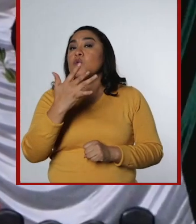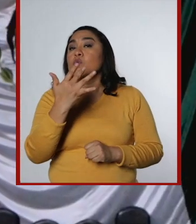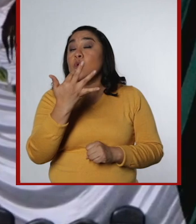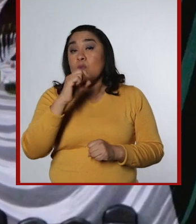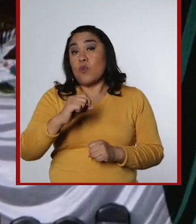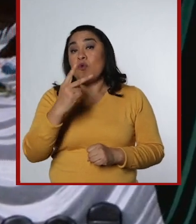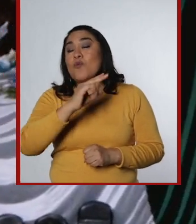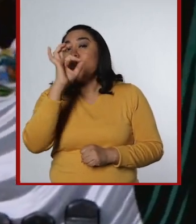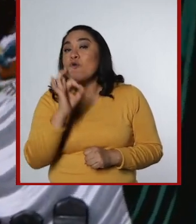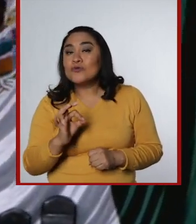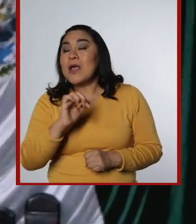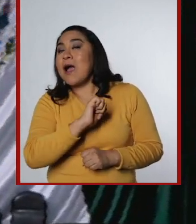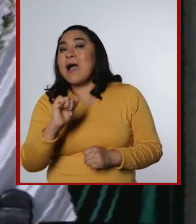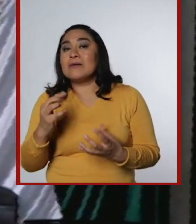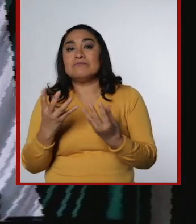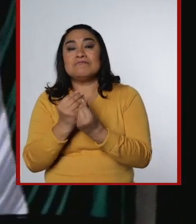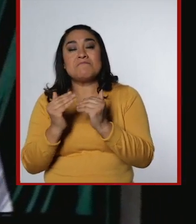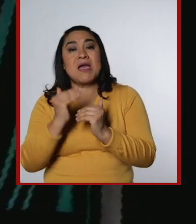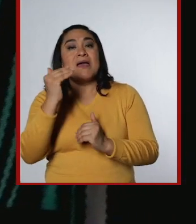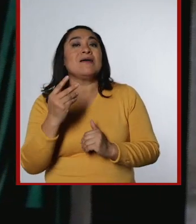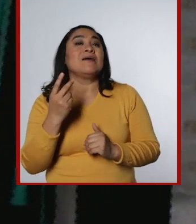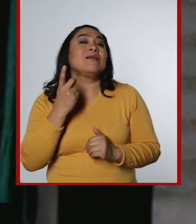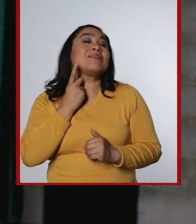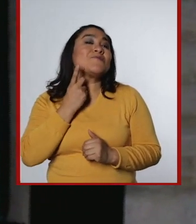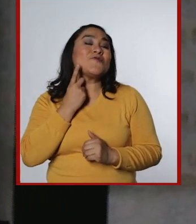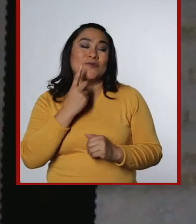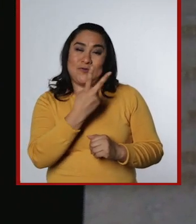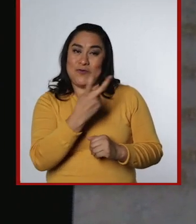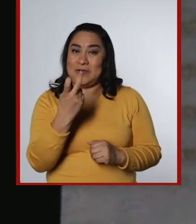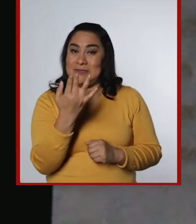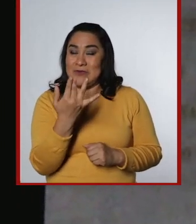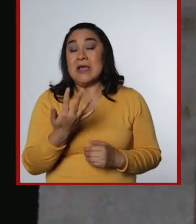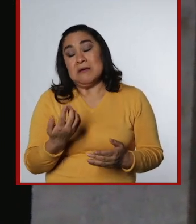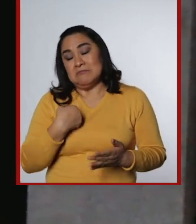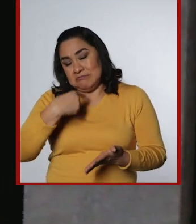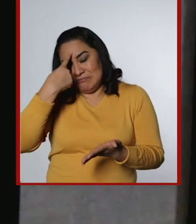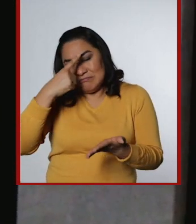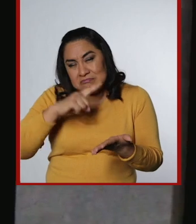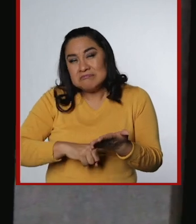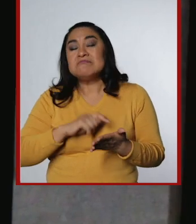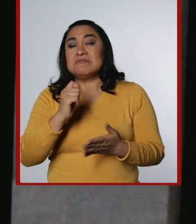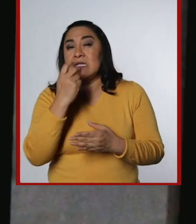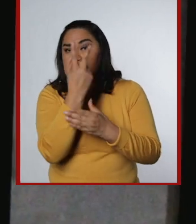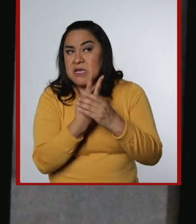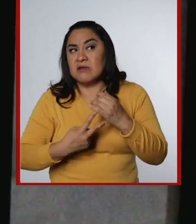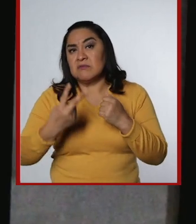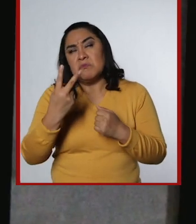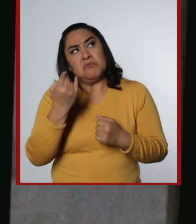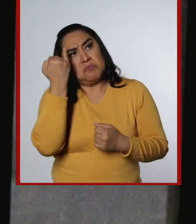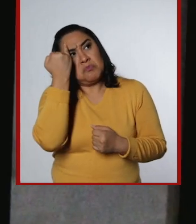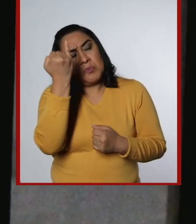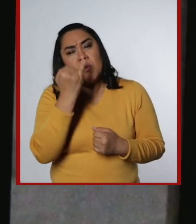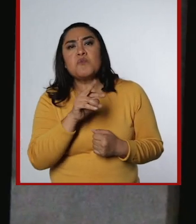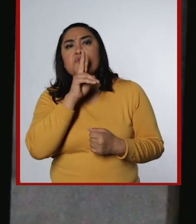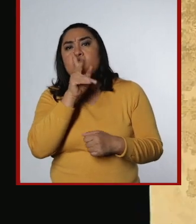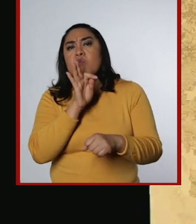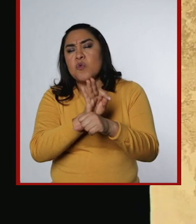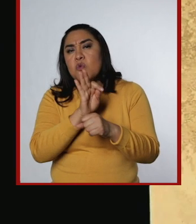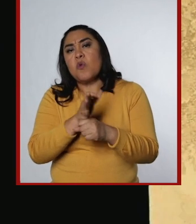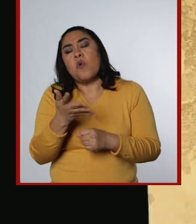el 50.2% de los diputados, es decir, 251. Entonces yo creo que el sistema mixto es un buen